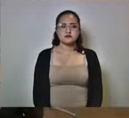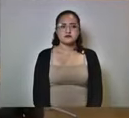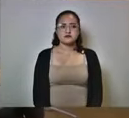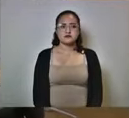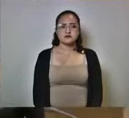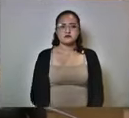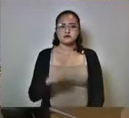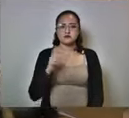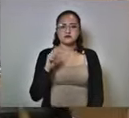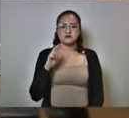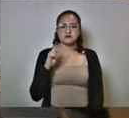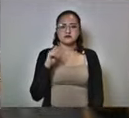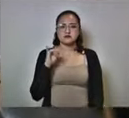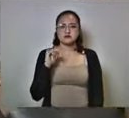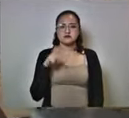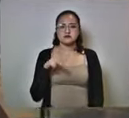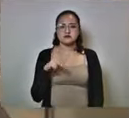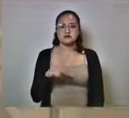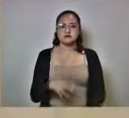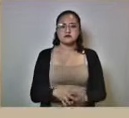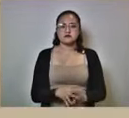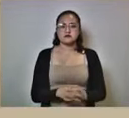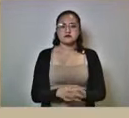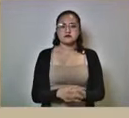Martín Gutiérrez, el Heraldo.